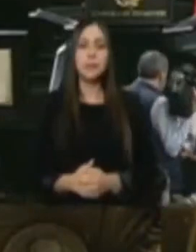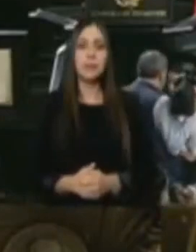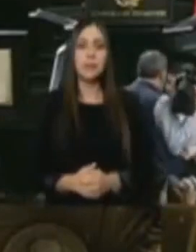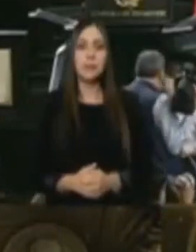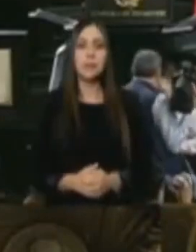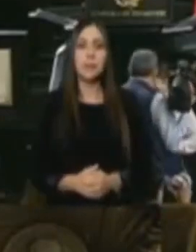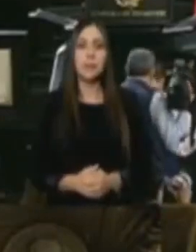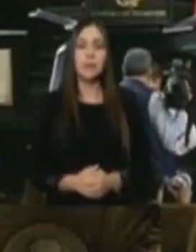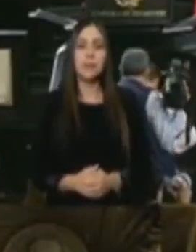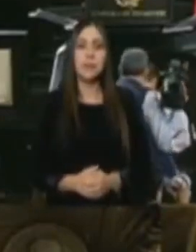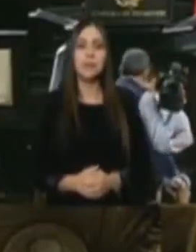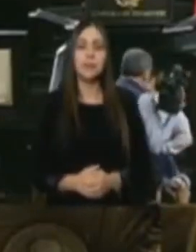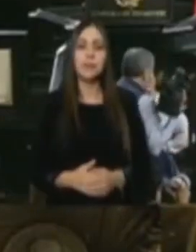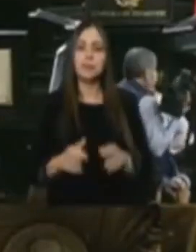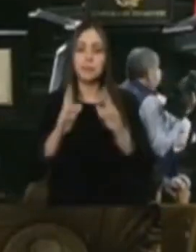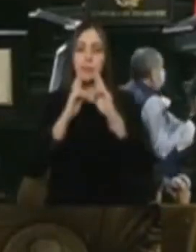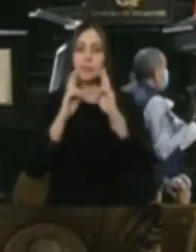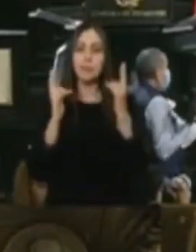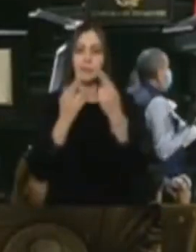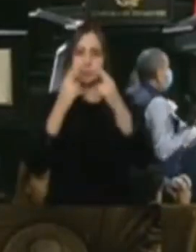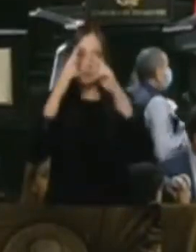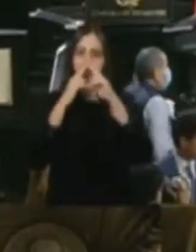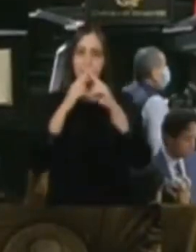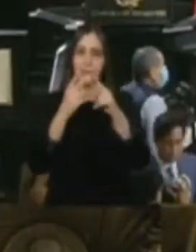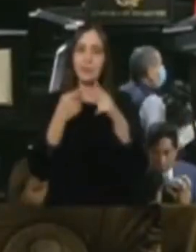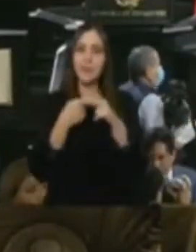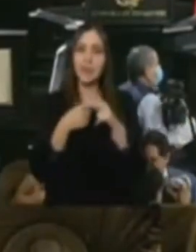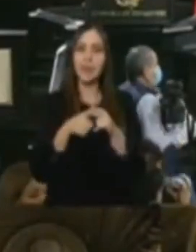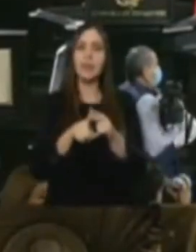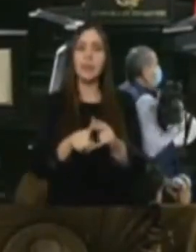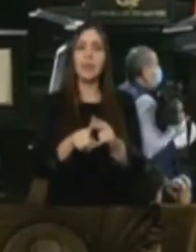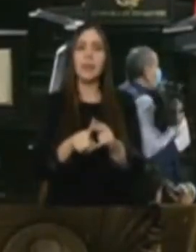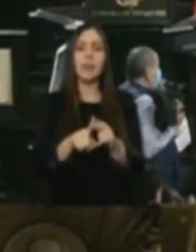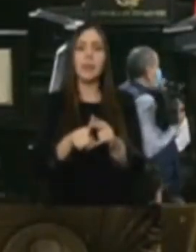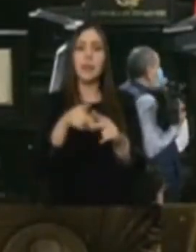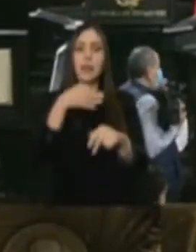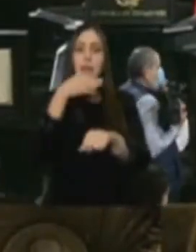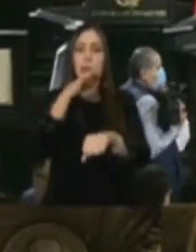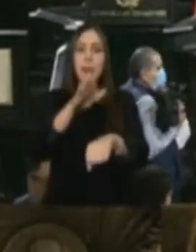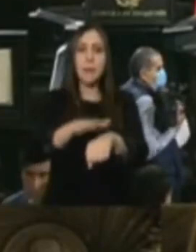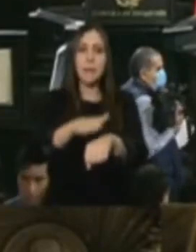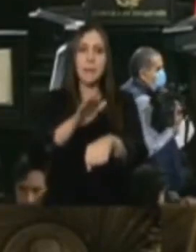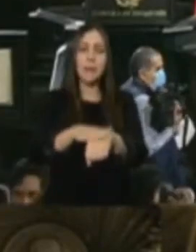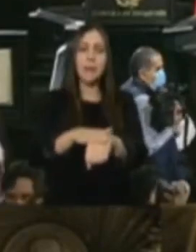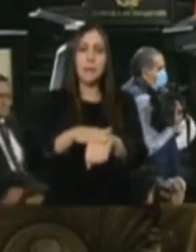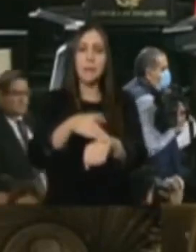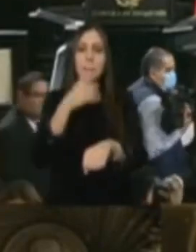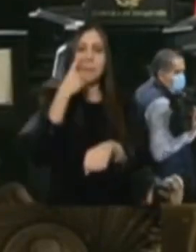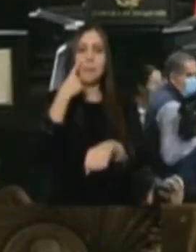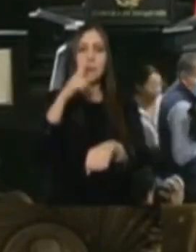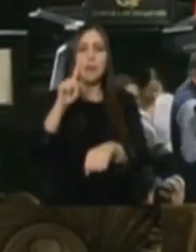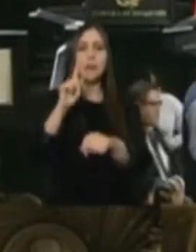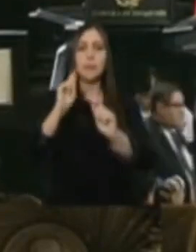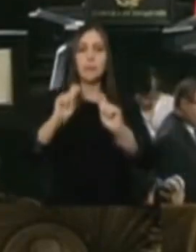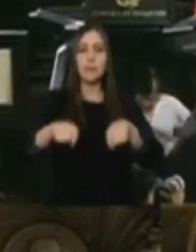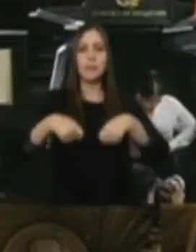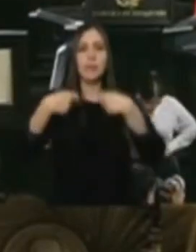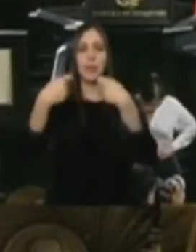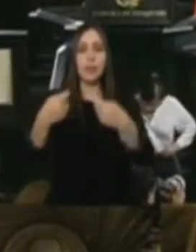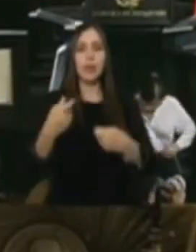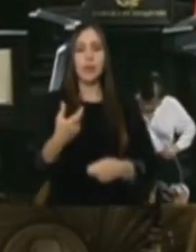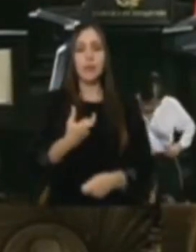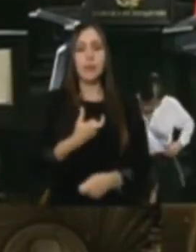Se abre la sesión solemne convocada para la entrega de la Medalla